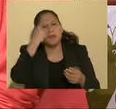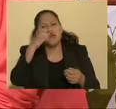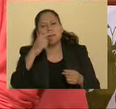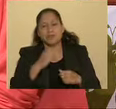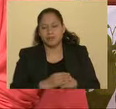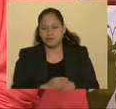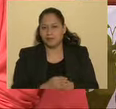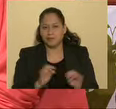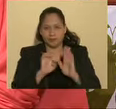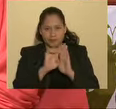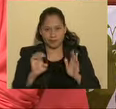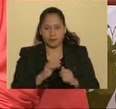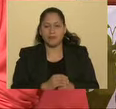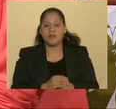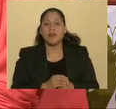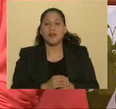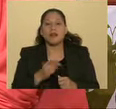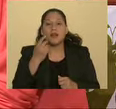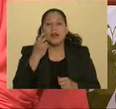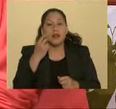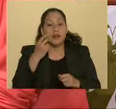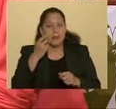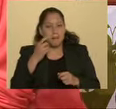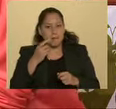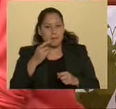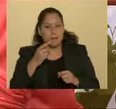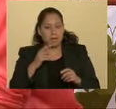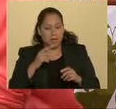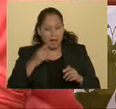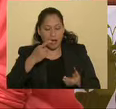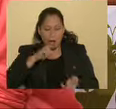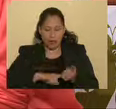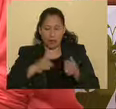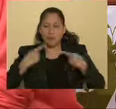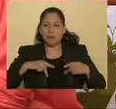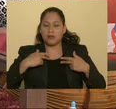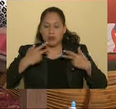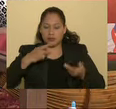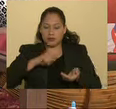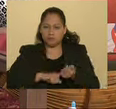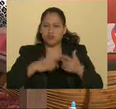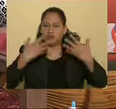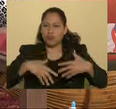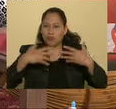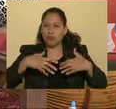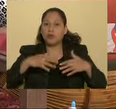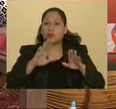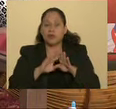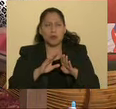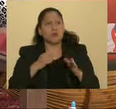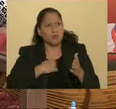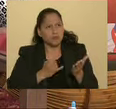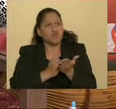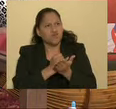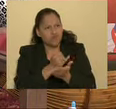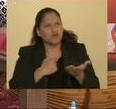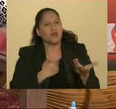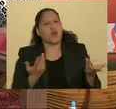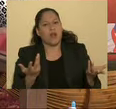El deseo es una cosa que le llaman el primer motor del hombre. Es decir, es lo que te mueve, es lo que